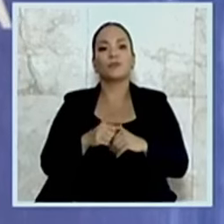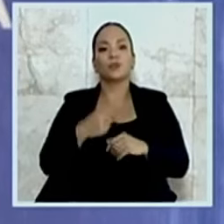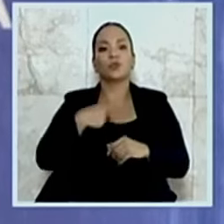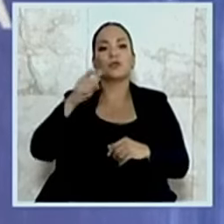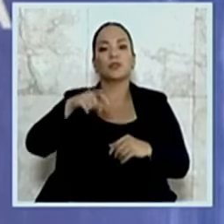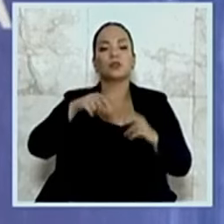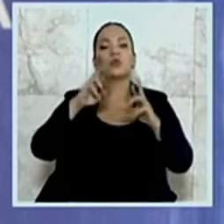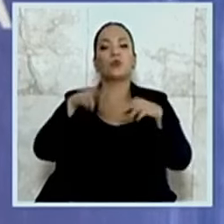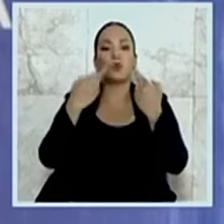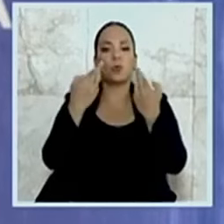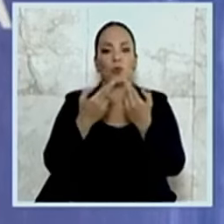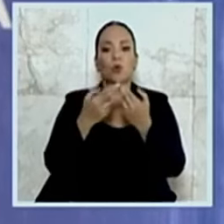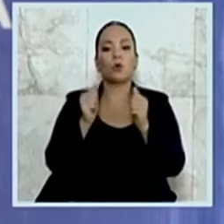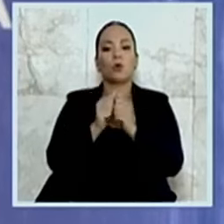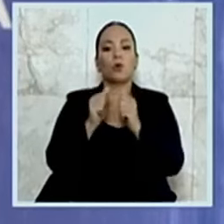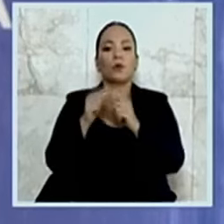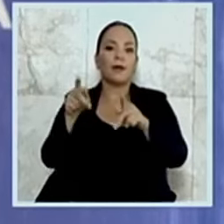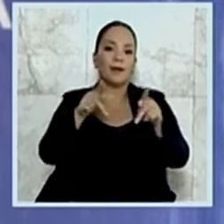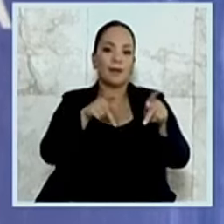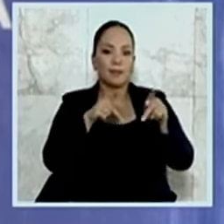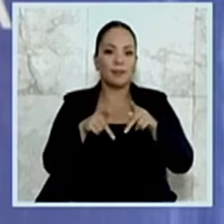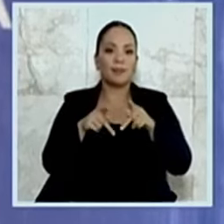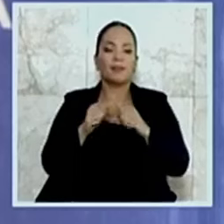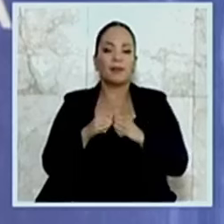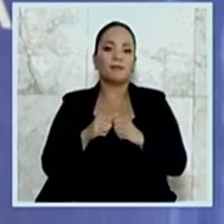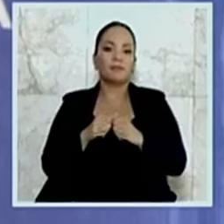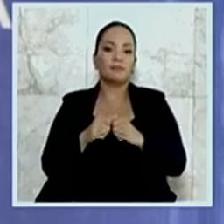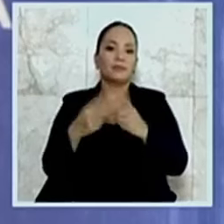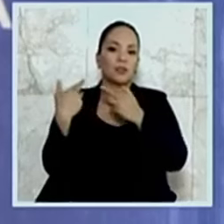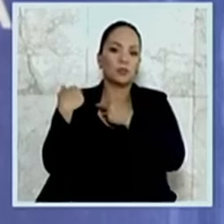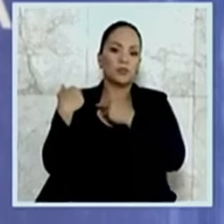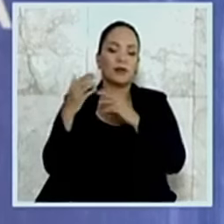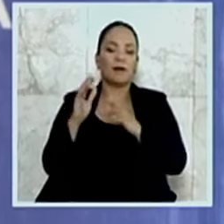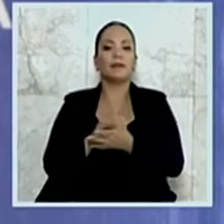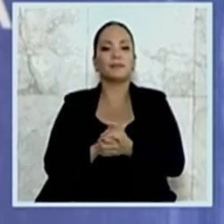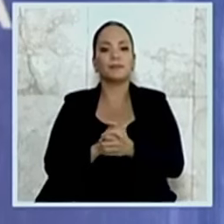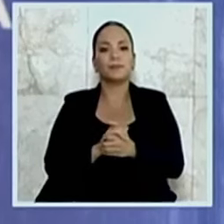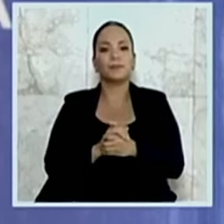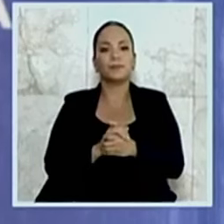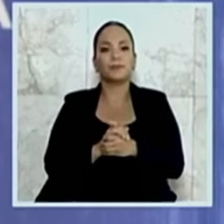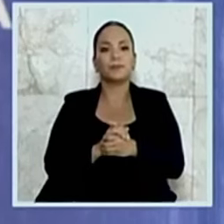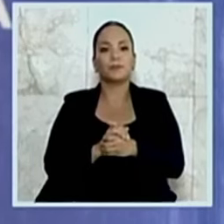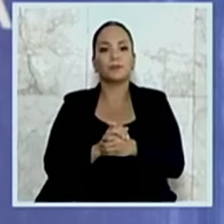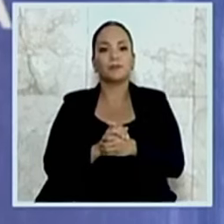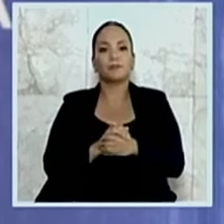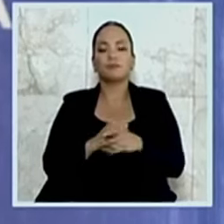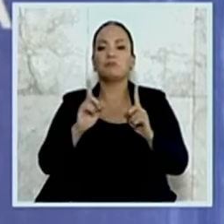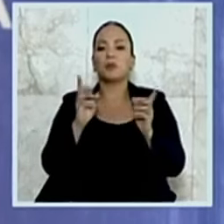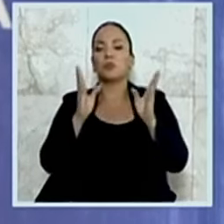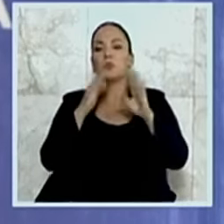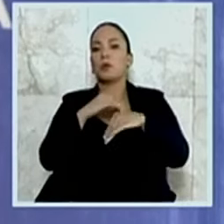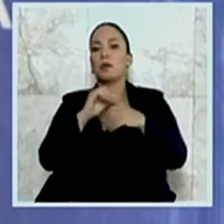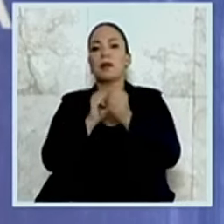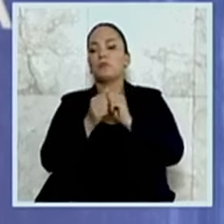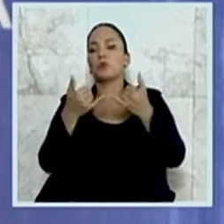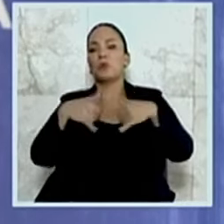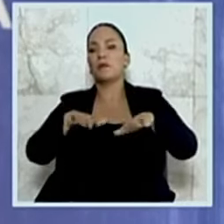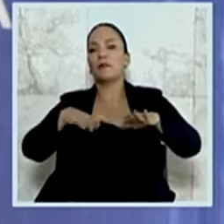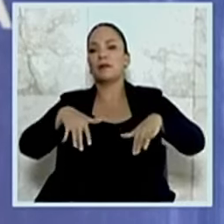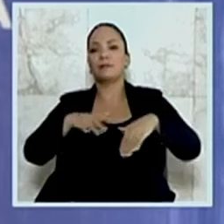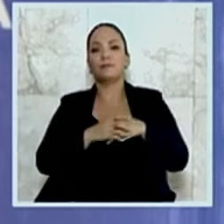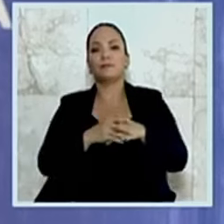fue posible a ellos. Entonces, por ahora, sí la estamos valorando. Necesito tener una reunión